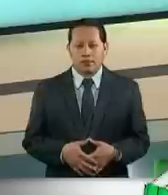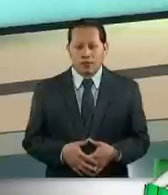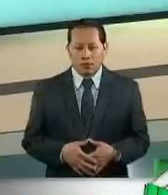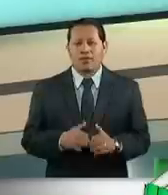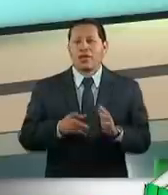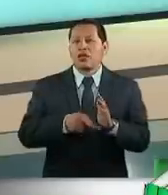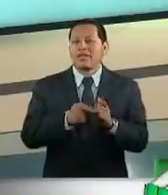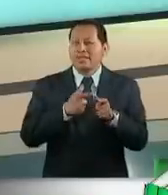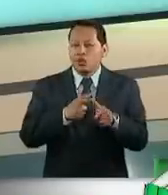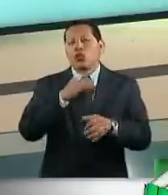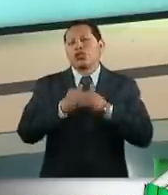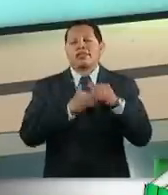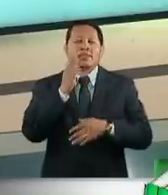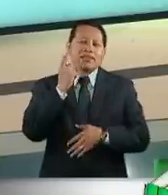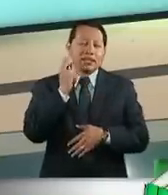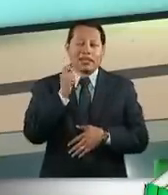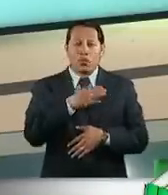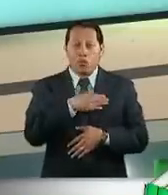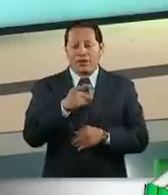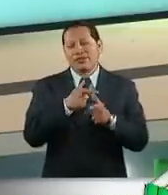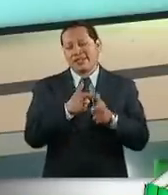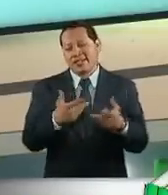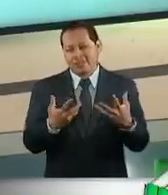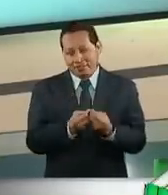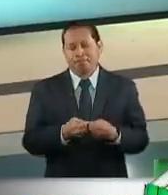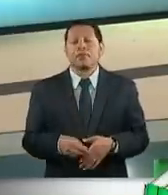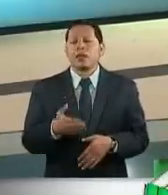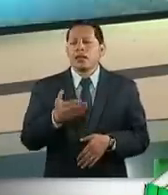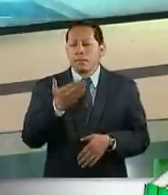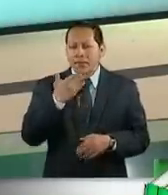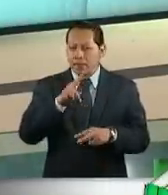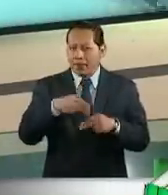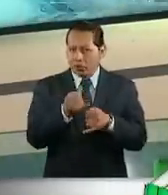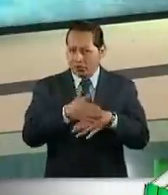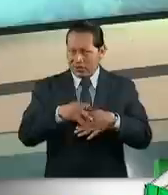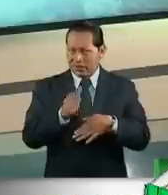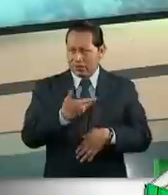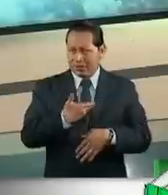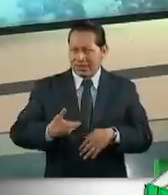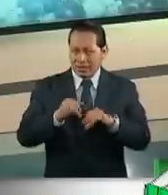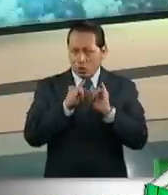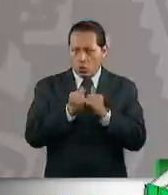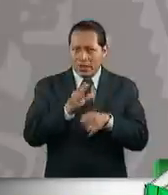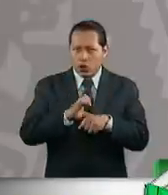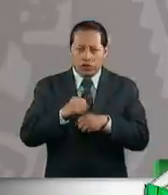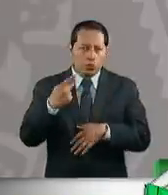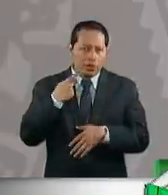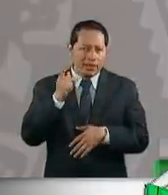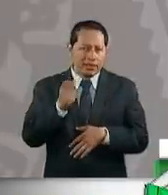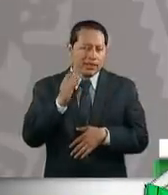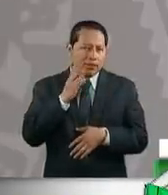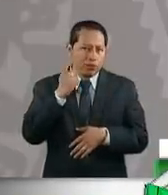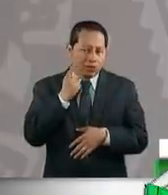Ya estamos de regreso aquí en Noticias, diputados. Qué bueno que continúa con nosotros. Vamos con información porque el presidente de la Junta de Coordinación Política de la